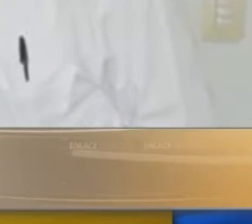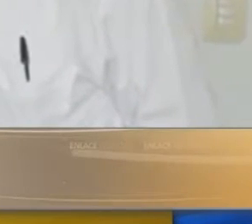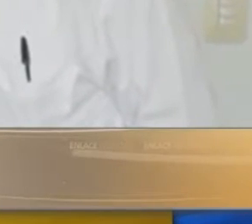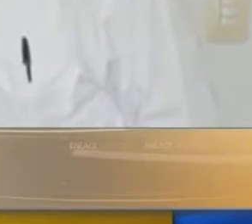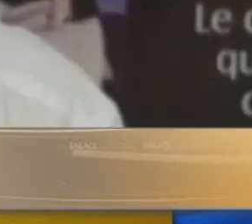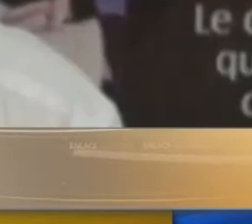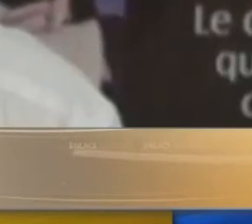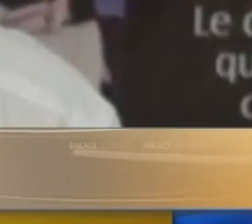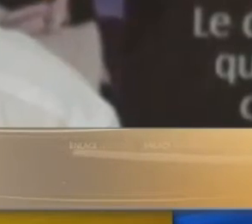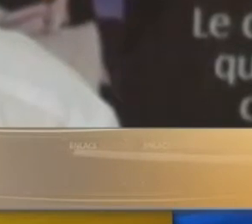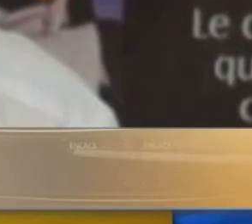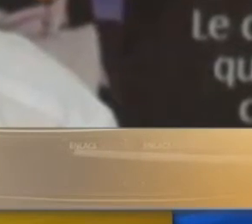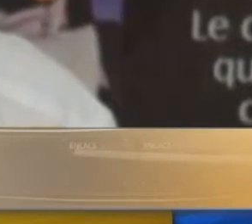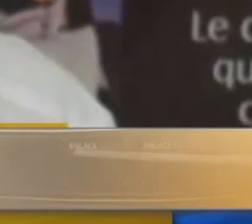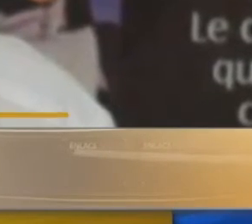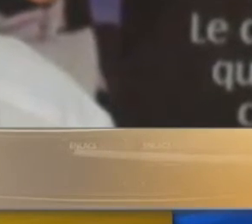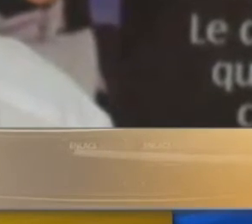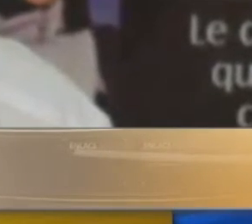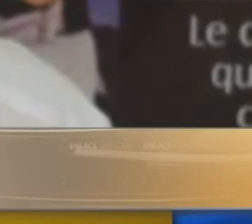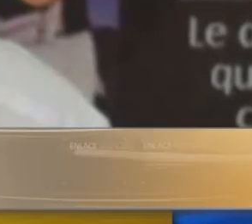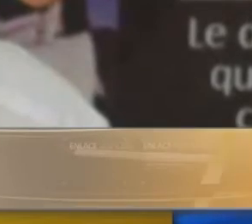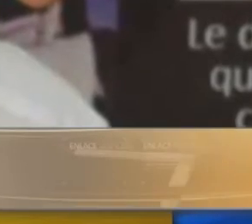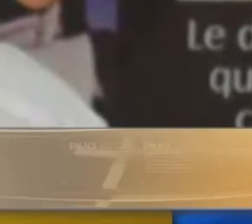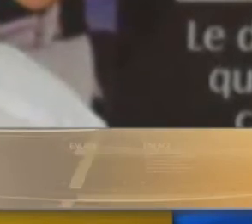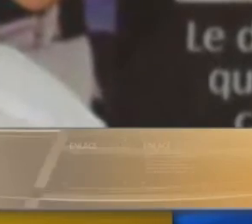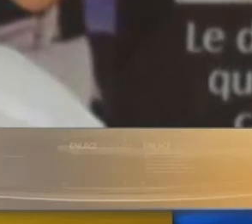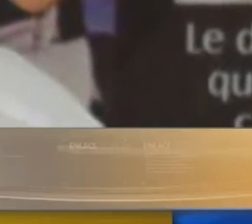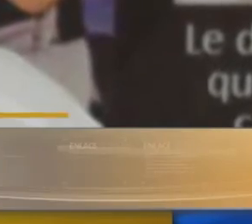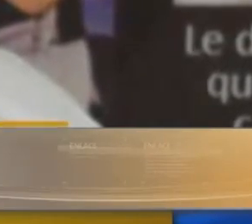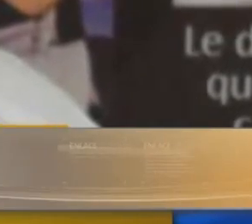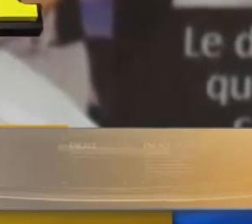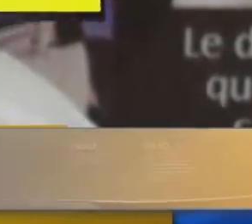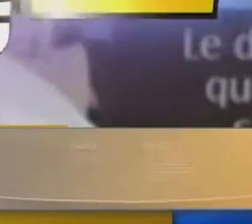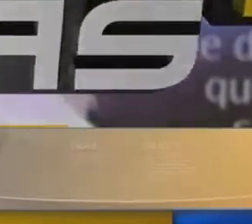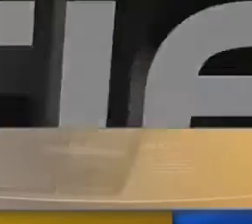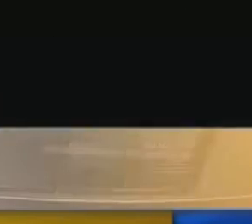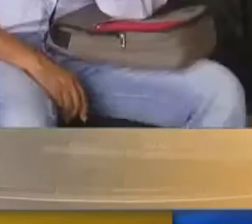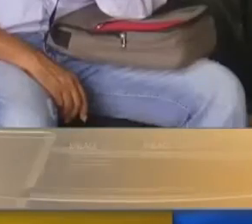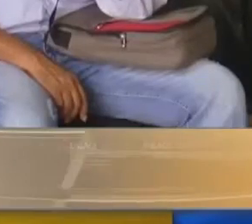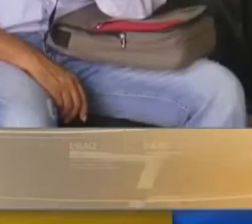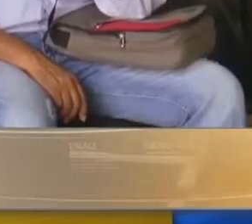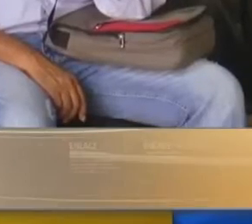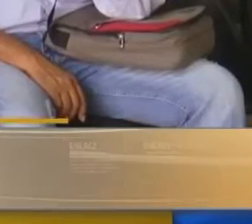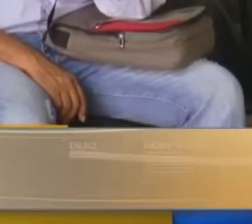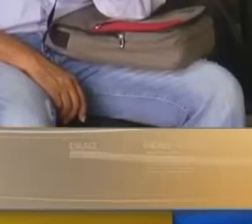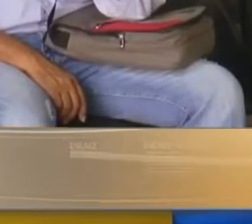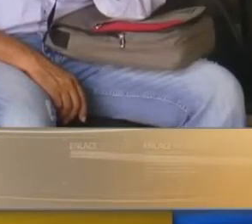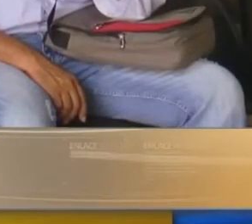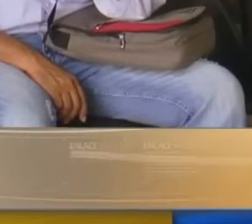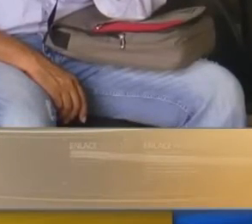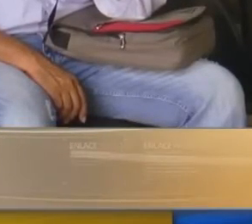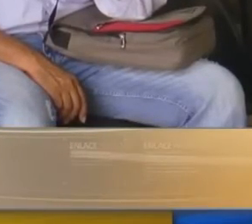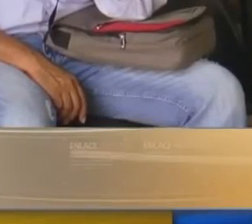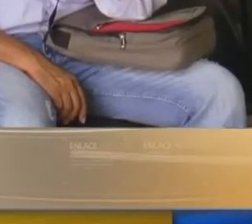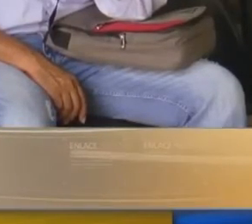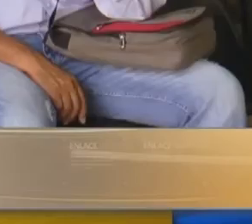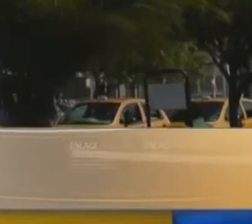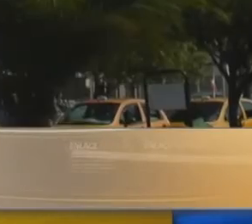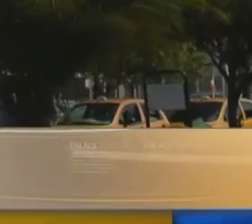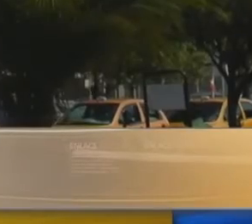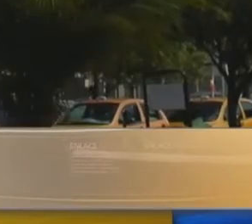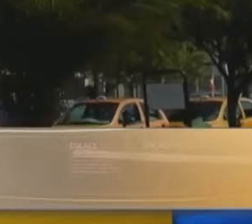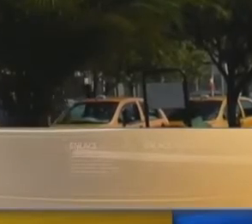médico cirujano Ernesto Vera. El viernes 1 de julio se hará su posesión oficial del cargo. La Unión Sindical Obrera USO realizará asamblea mañana